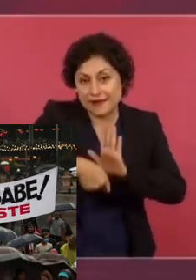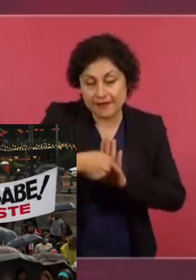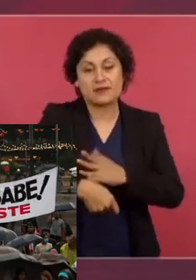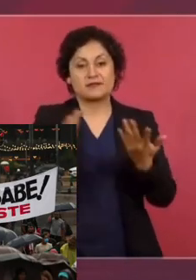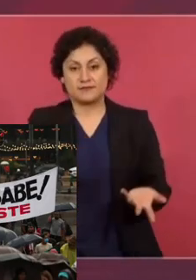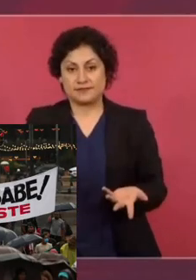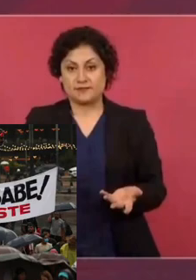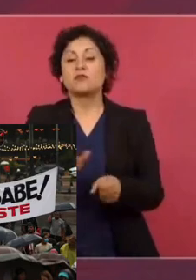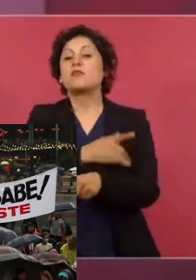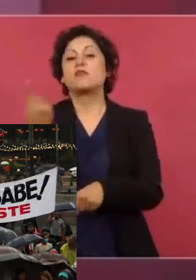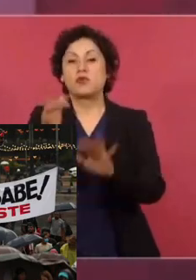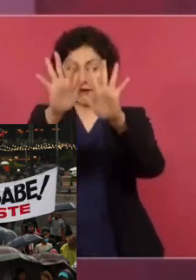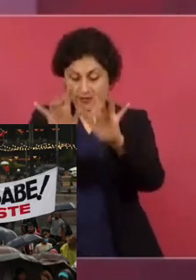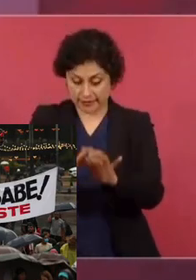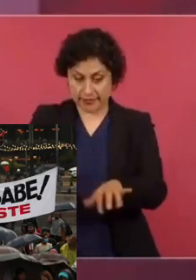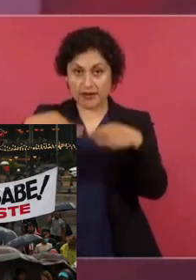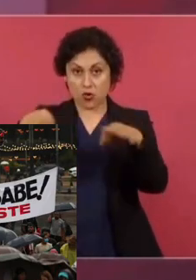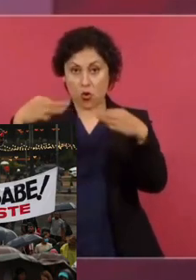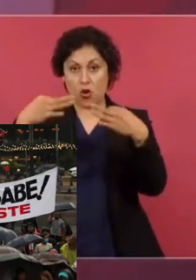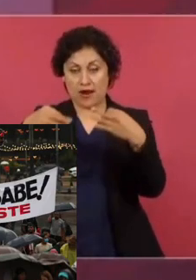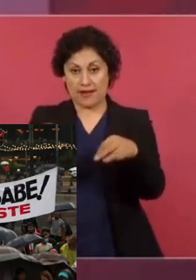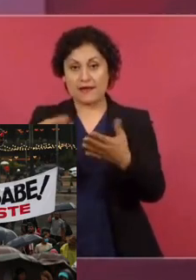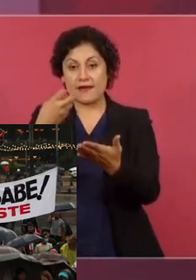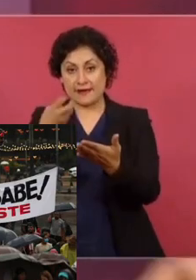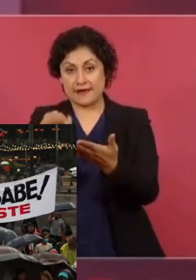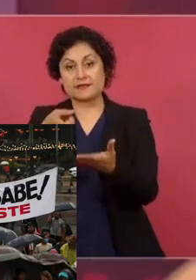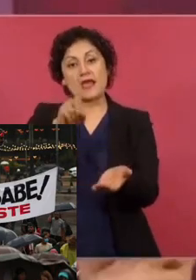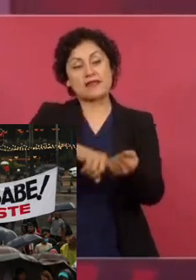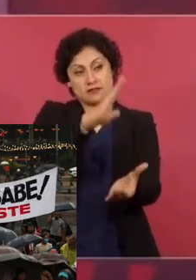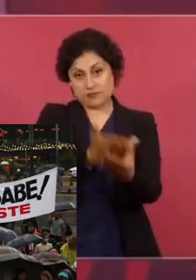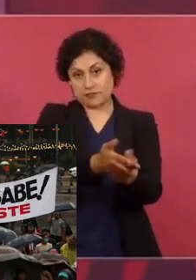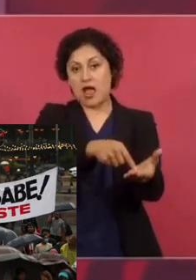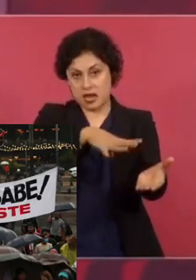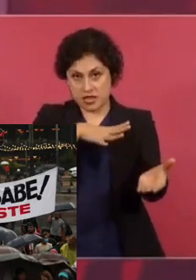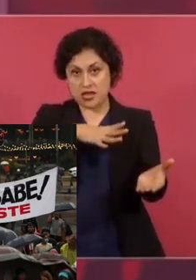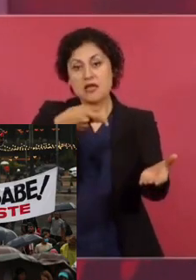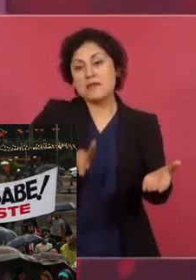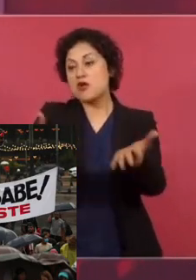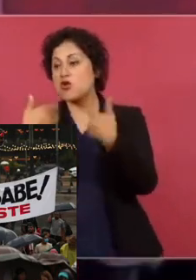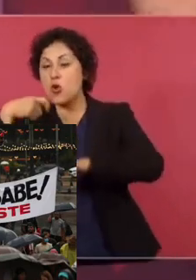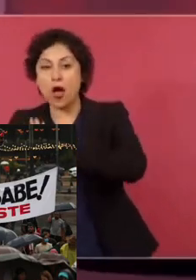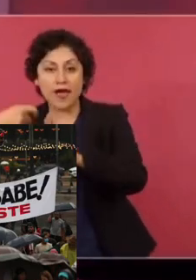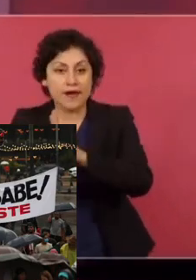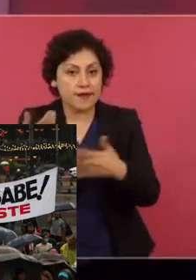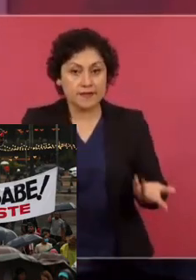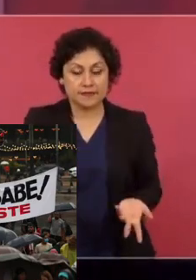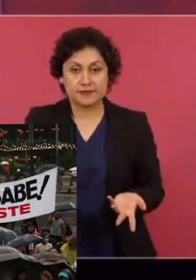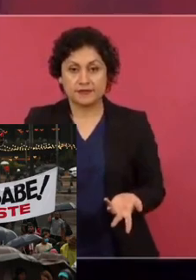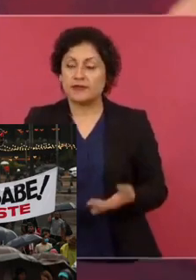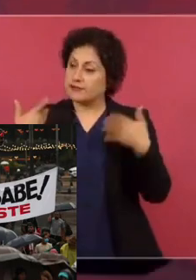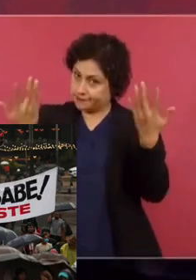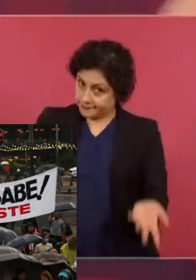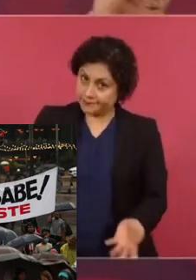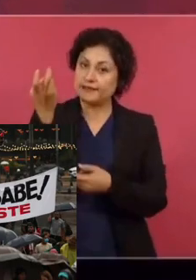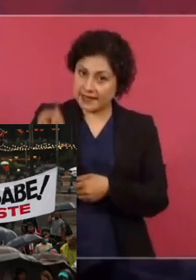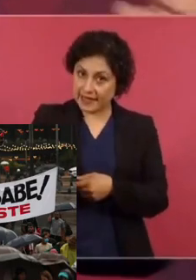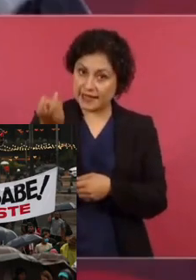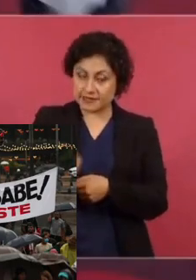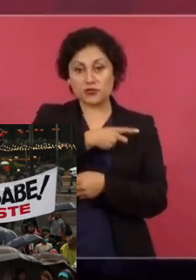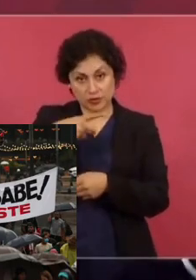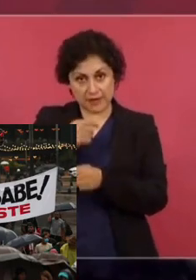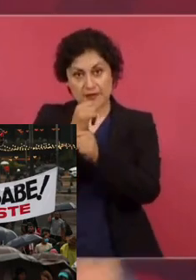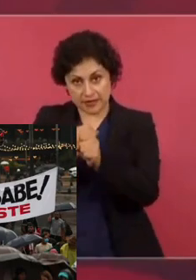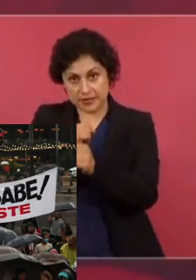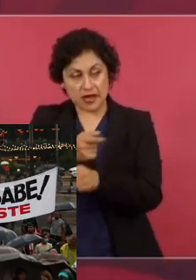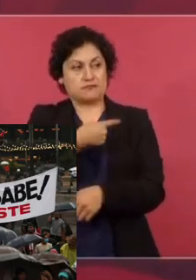que el documento aparece en los archivos, pero no hay grabación. Pues eso es lo que hay que ver y